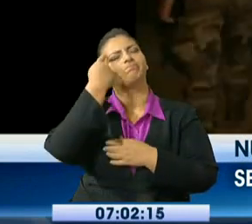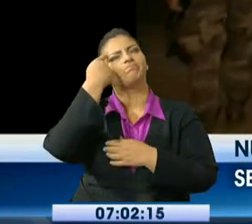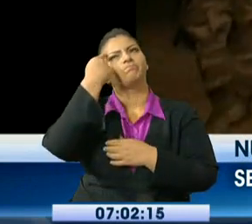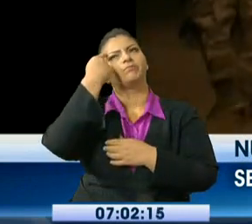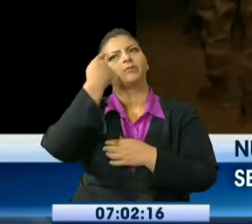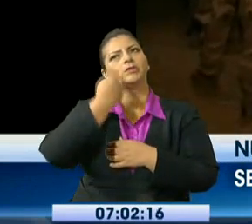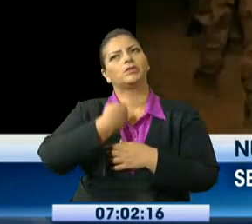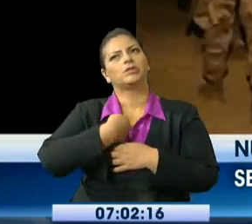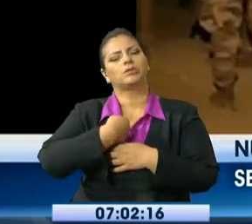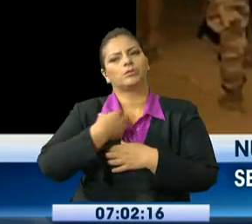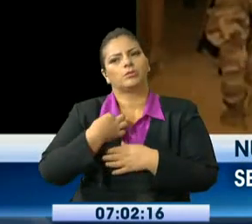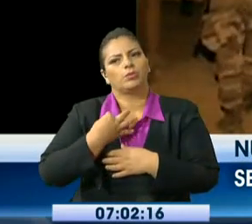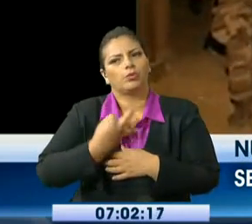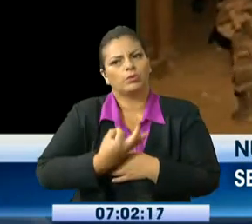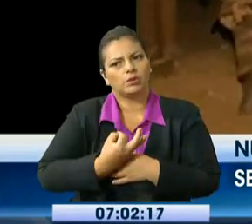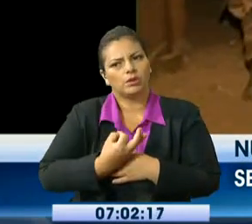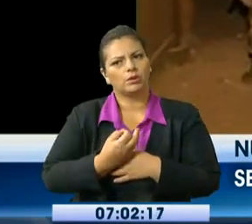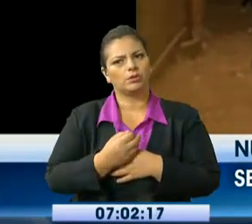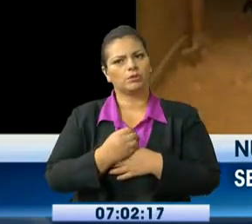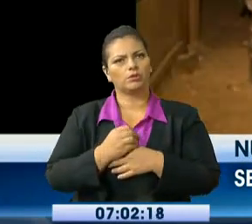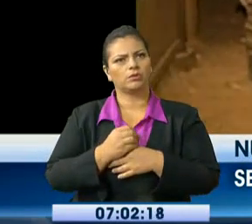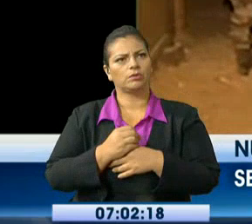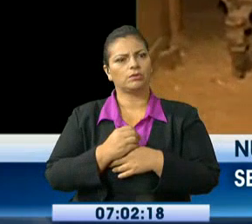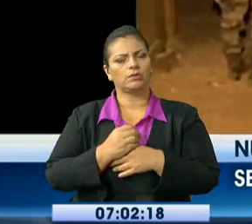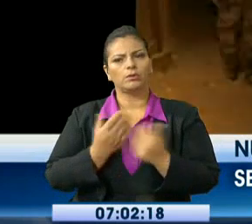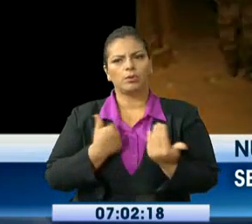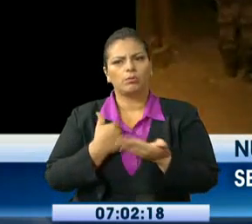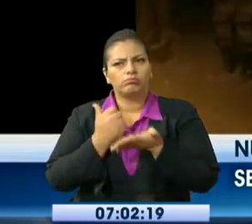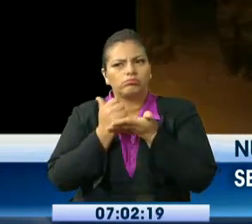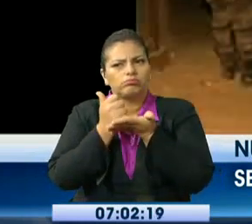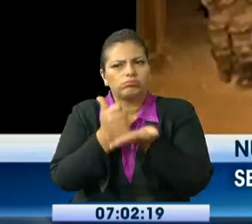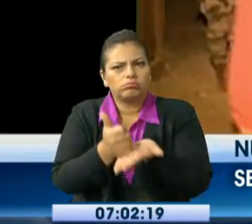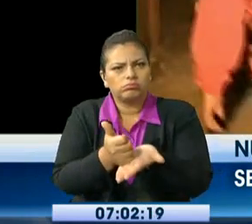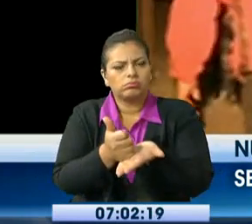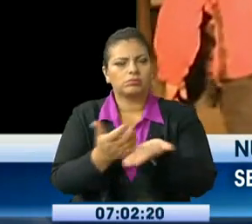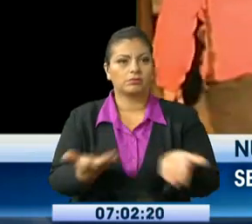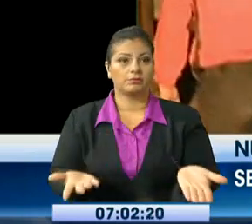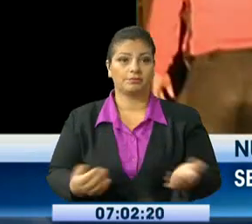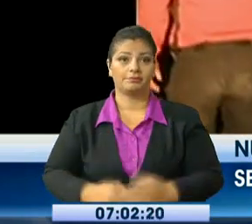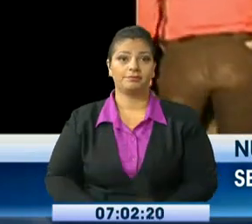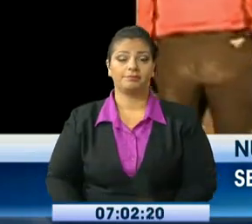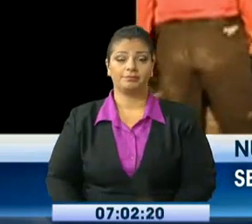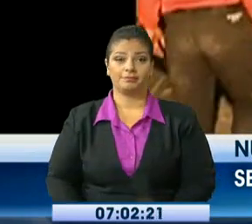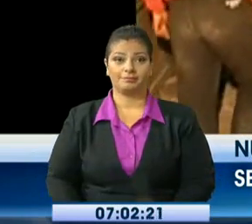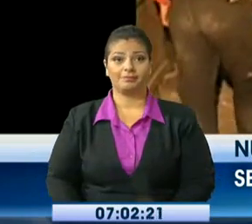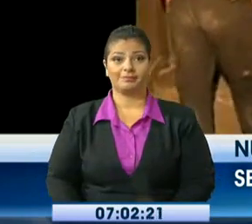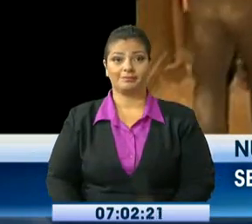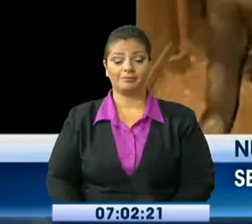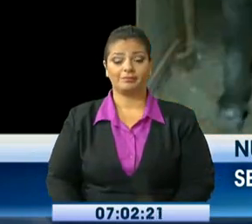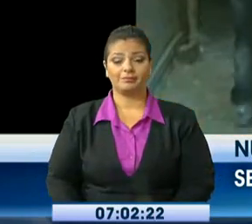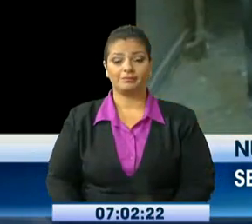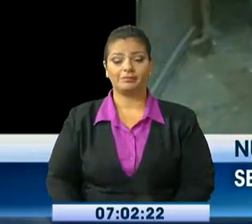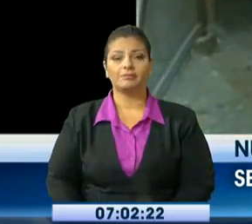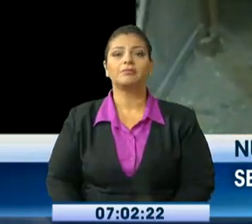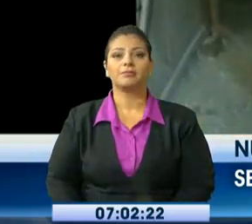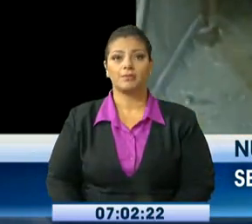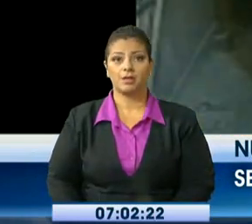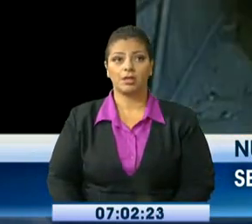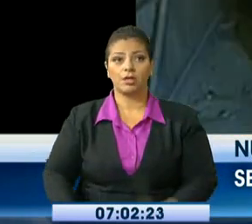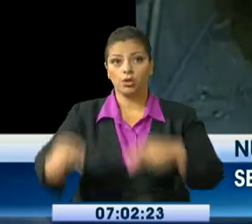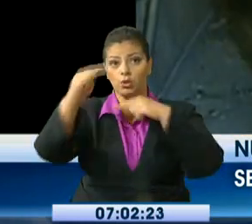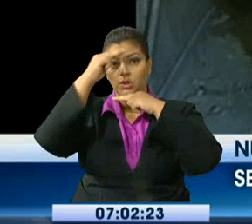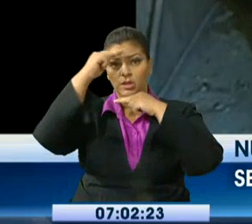estamos. Y este es el momento de demostrar. La prensa internacional ha destacado muchas cosas. Escuché a un